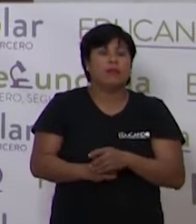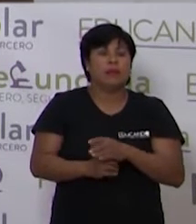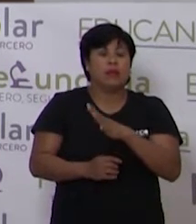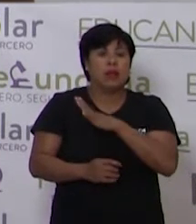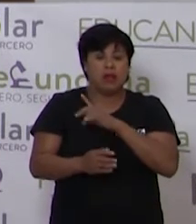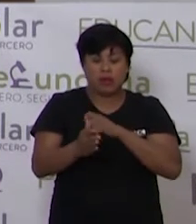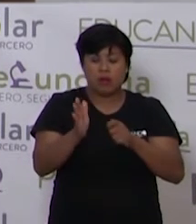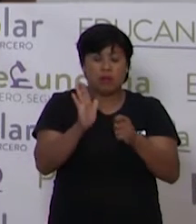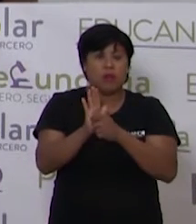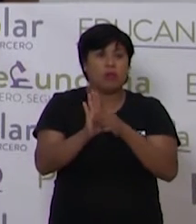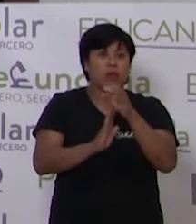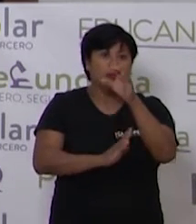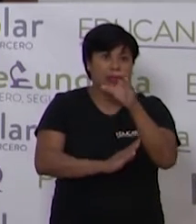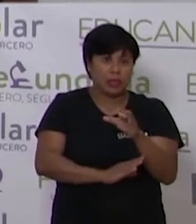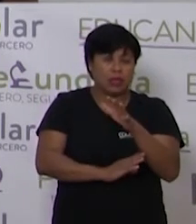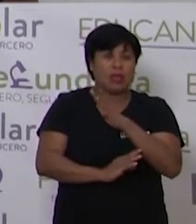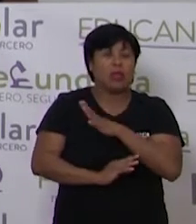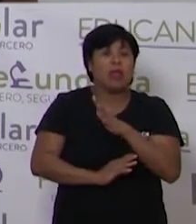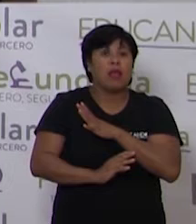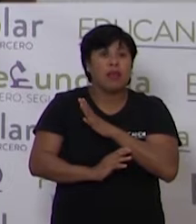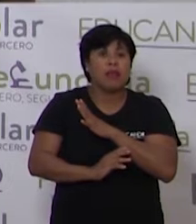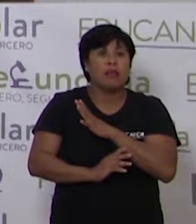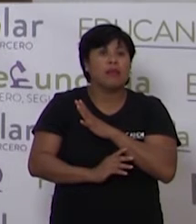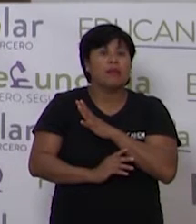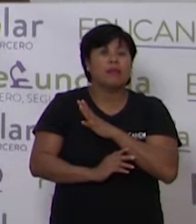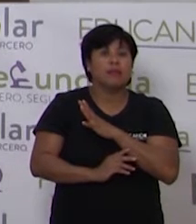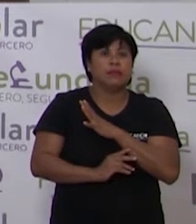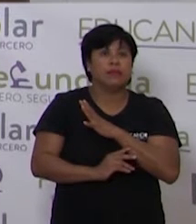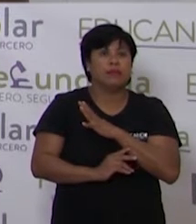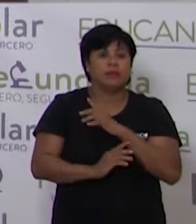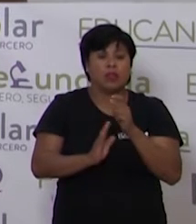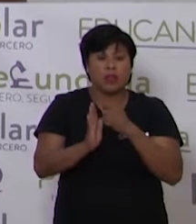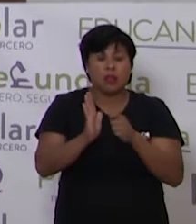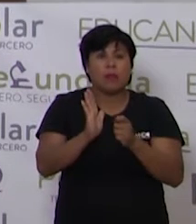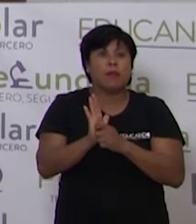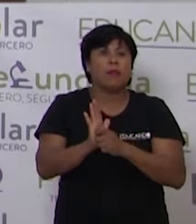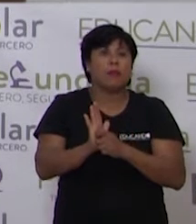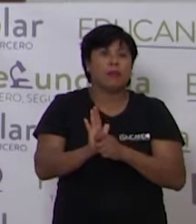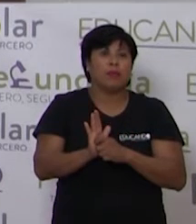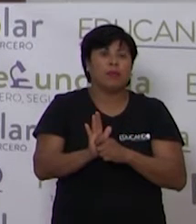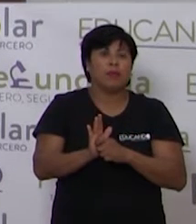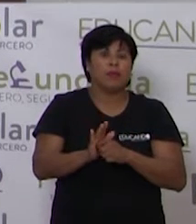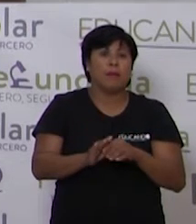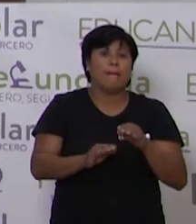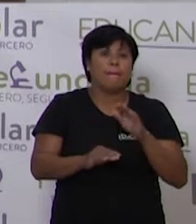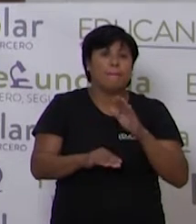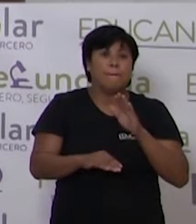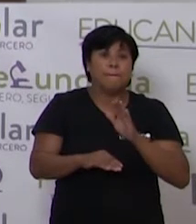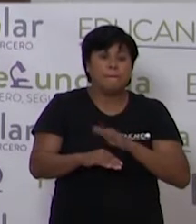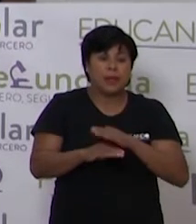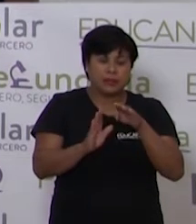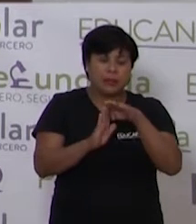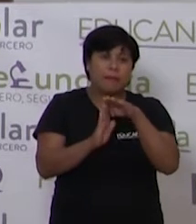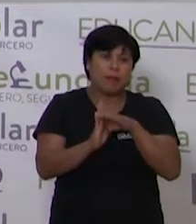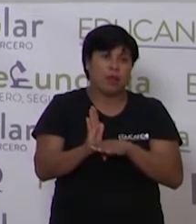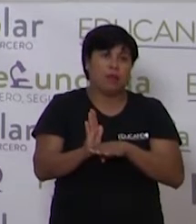en el punto C está su punto más